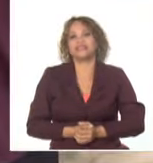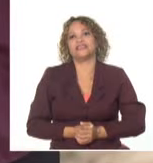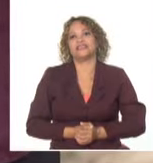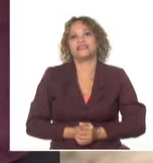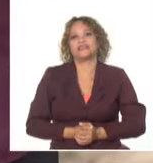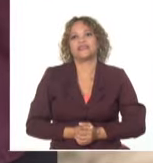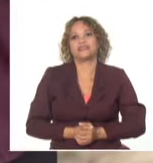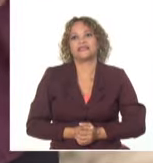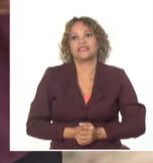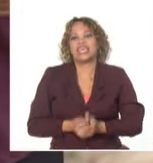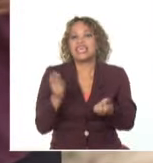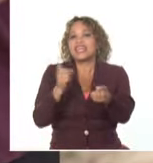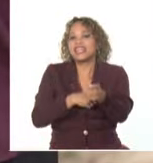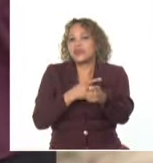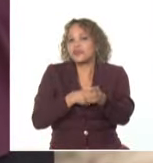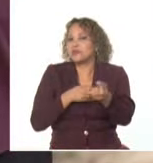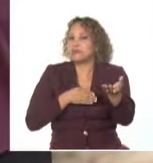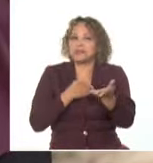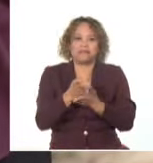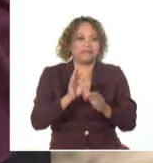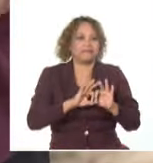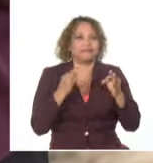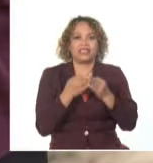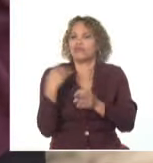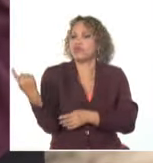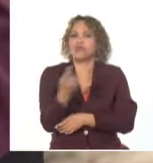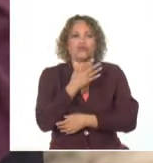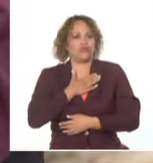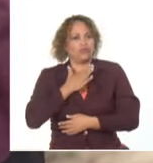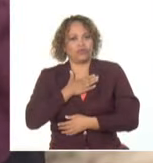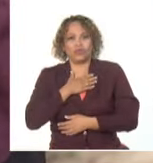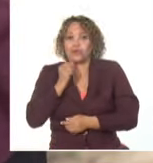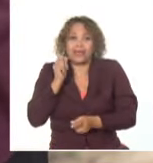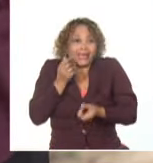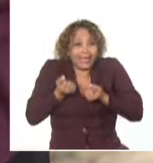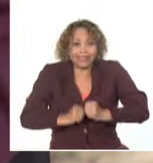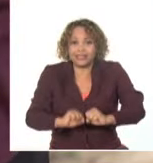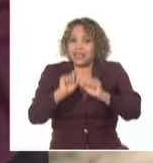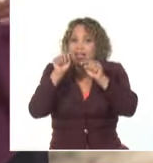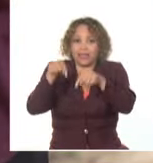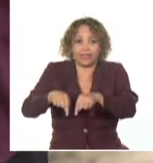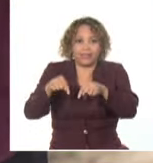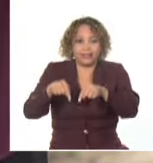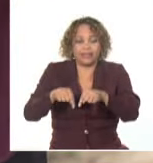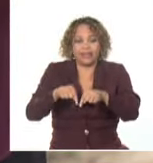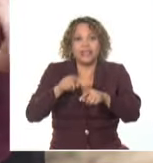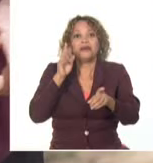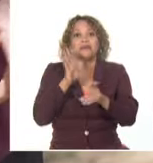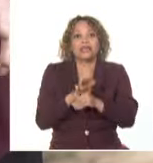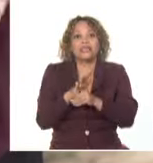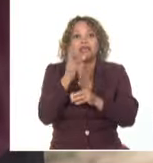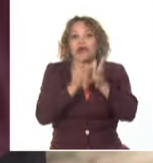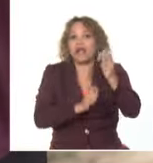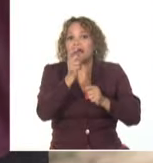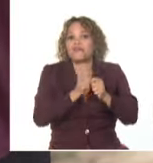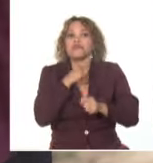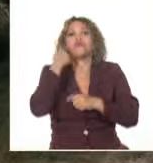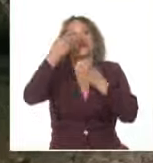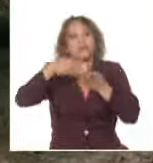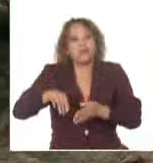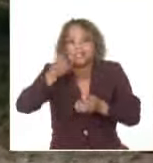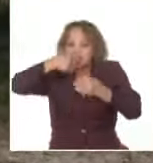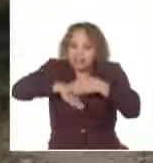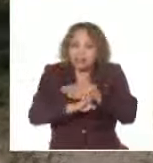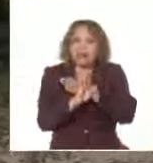La tradición que se mantenga, eso es de nosotros. Desde que yo nací estoy en el café. Nací con el café y creo que voy a morir bajo de la mata de